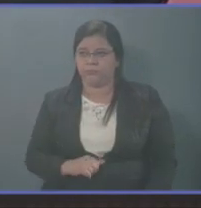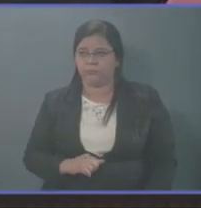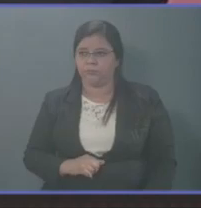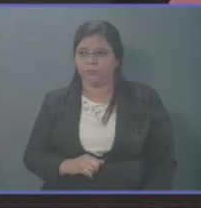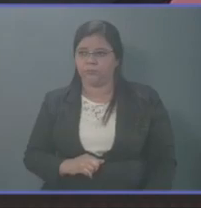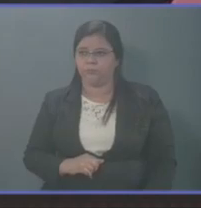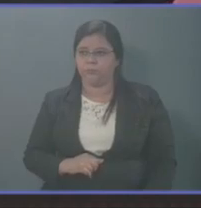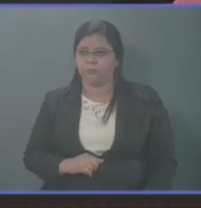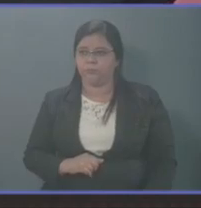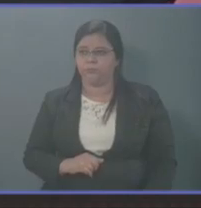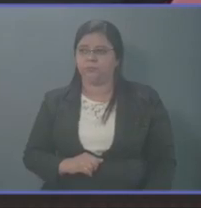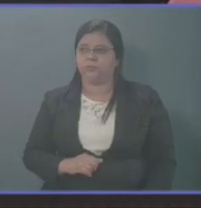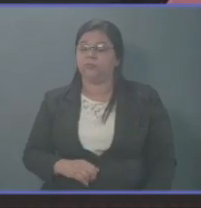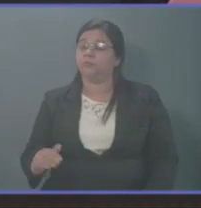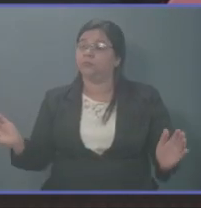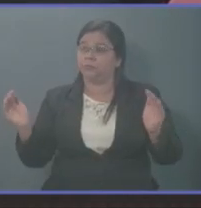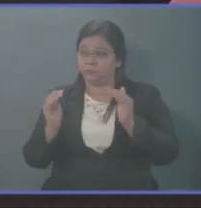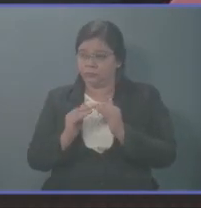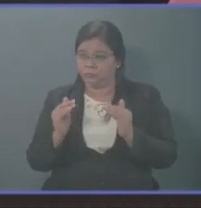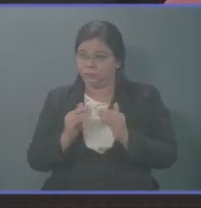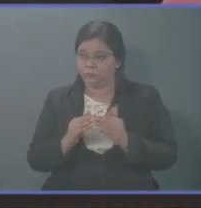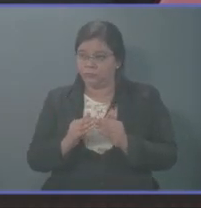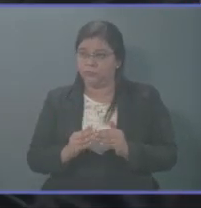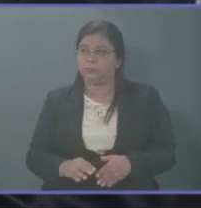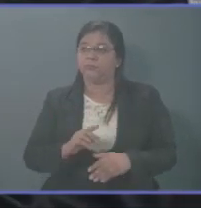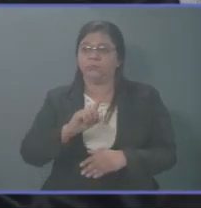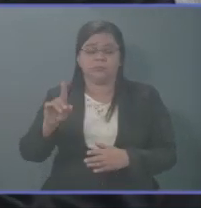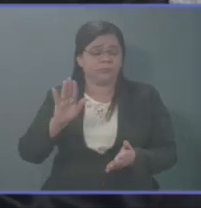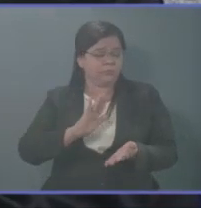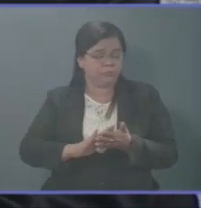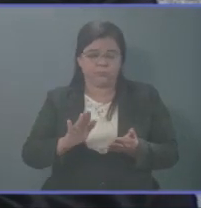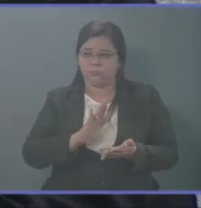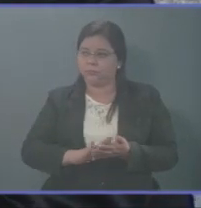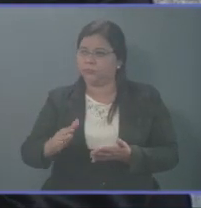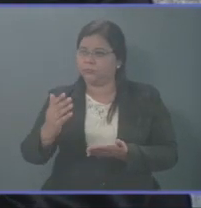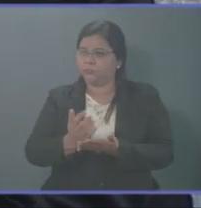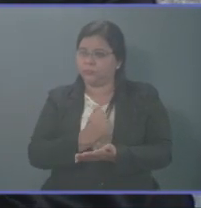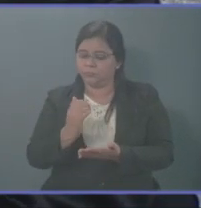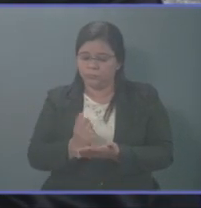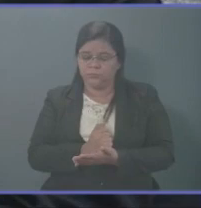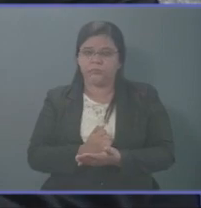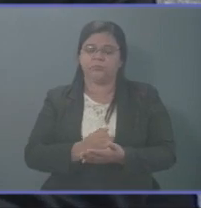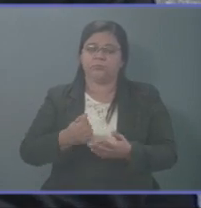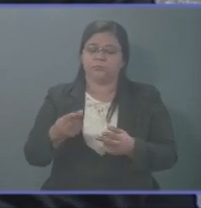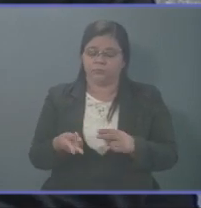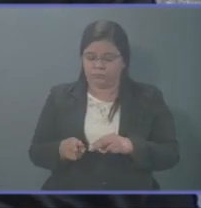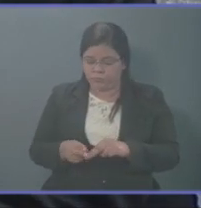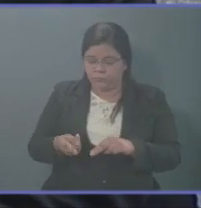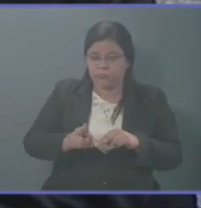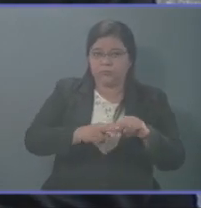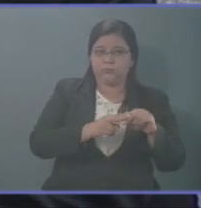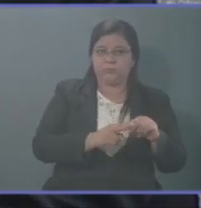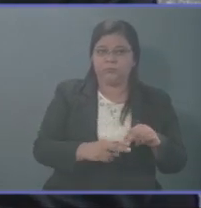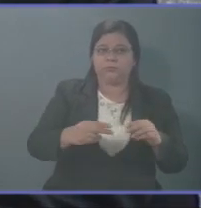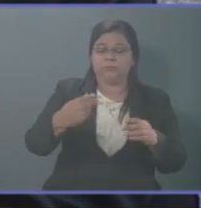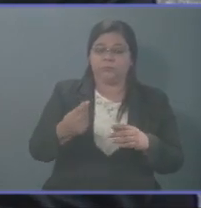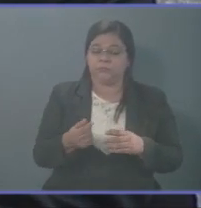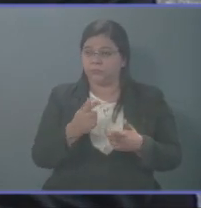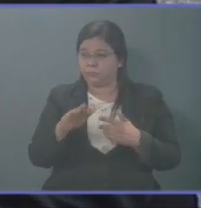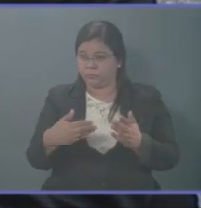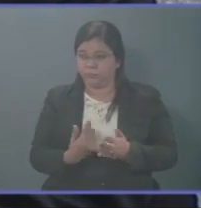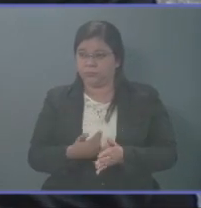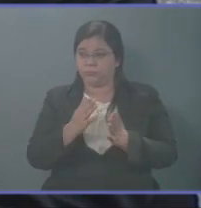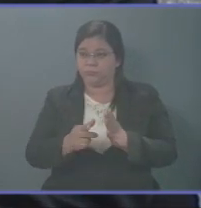lapso. De igual manera, exonérase del pago de multas, intereses y recargos a aquellos sujetos